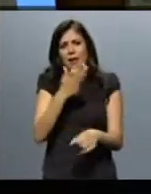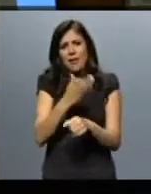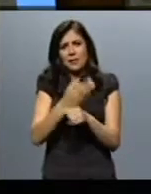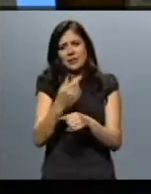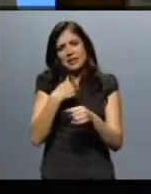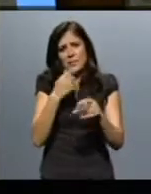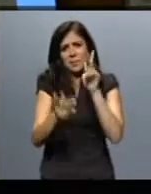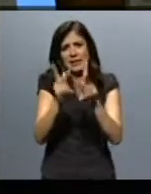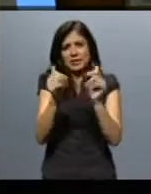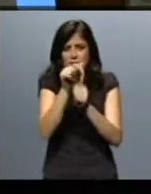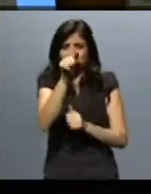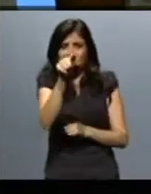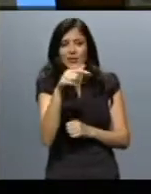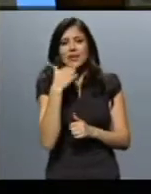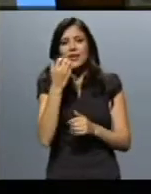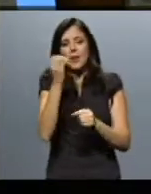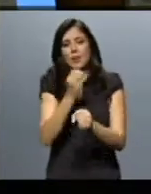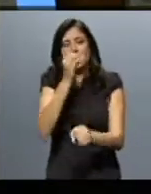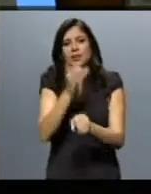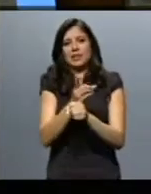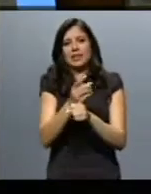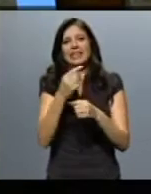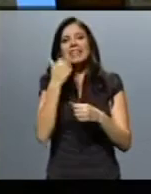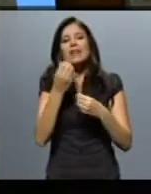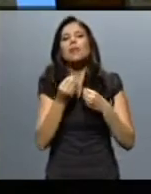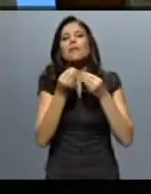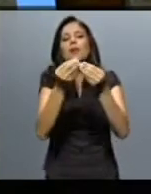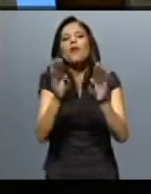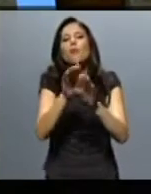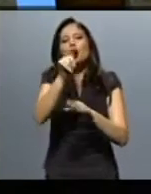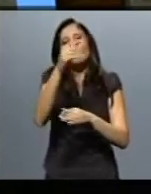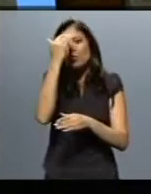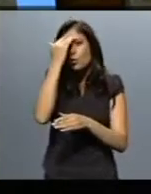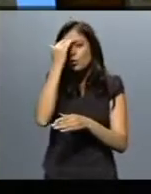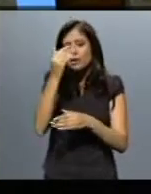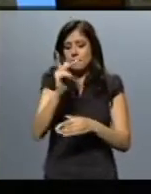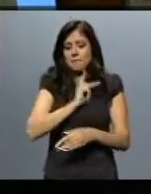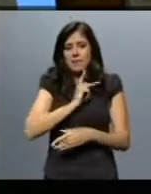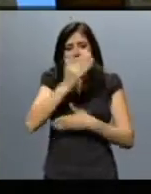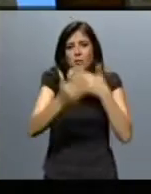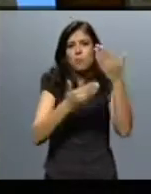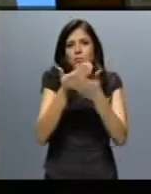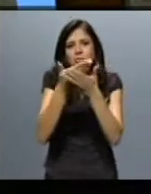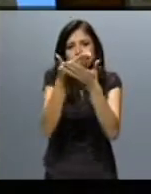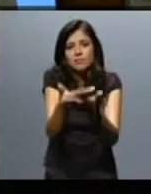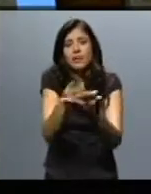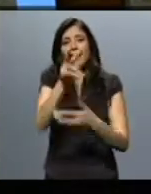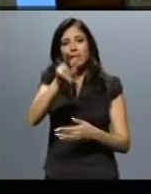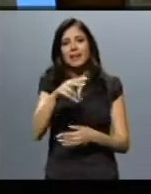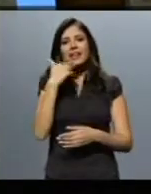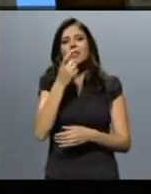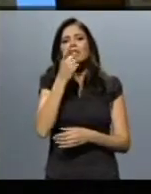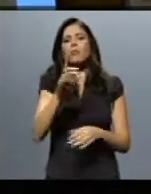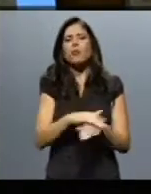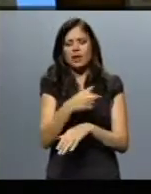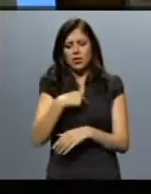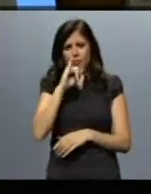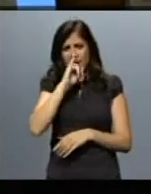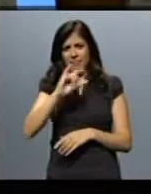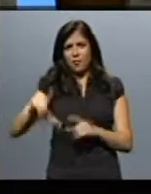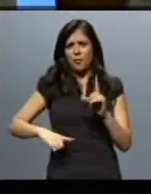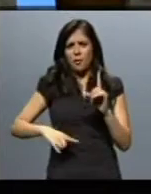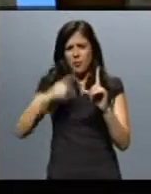qué bueno que tengo la oportunidad de darte a conocer mis propuestas Qué bueno que te puedo decir porque quiero ser jefe de gobierno